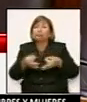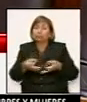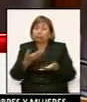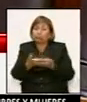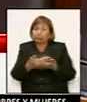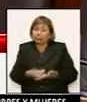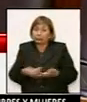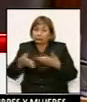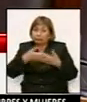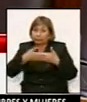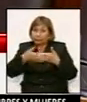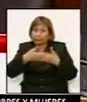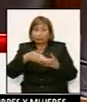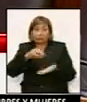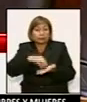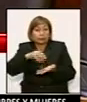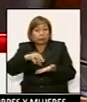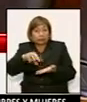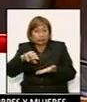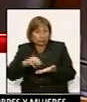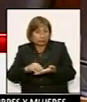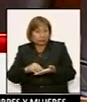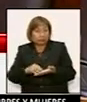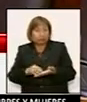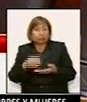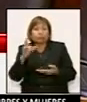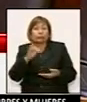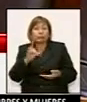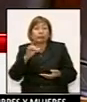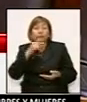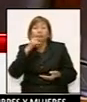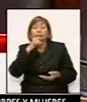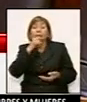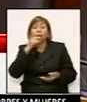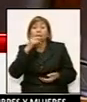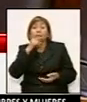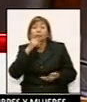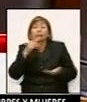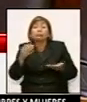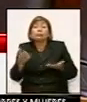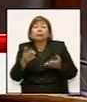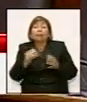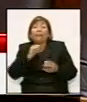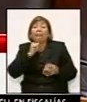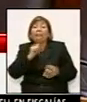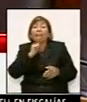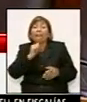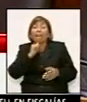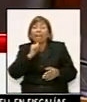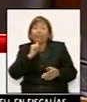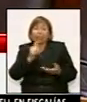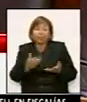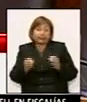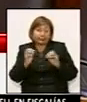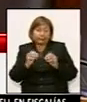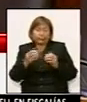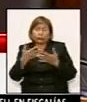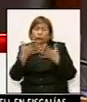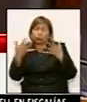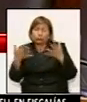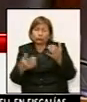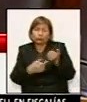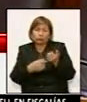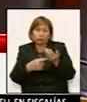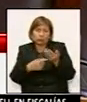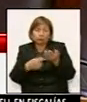están más cerca de la población, que son los centros de emergencia mujer, donde falta todavía mucha tecnología, pero